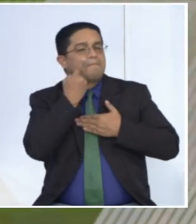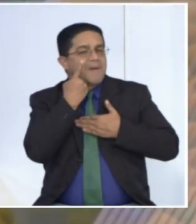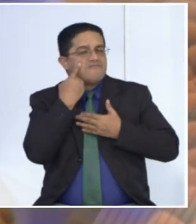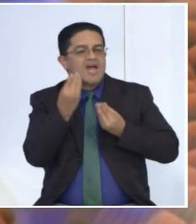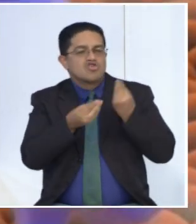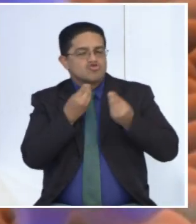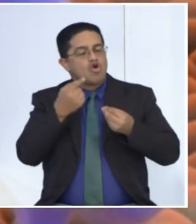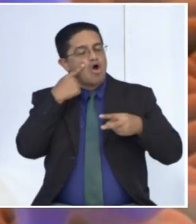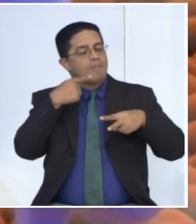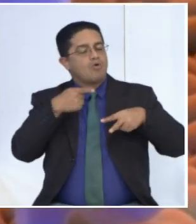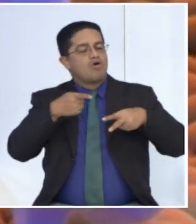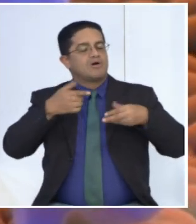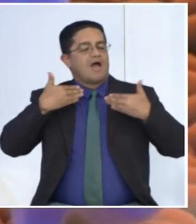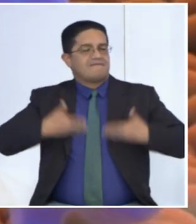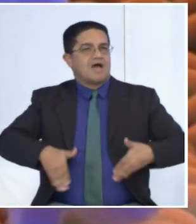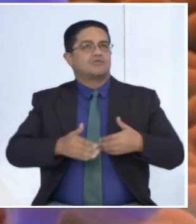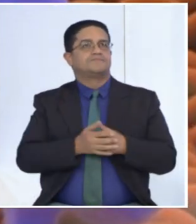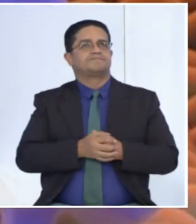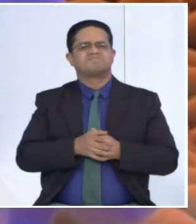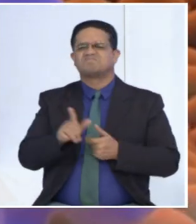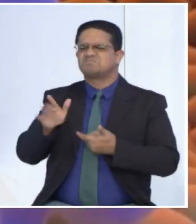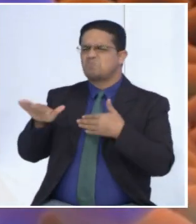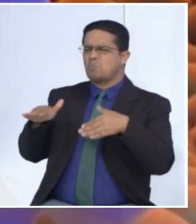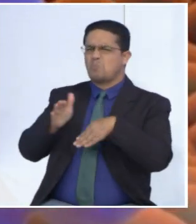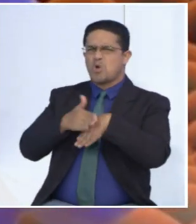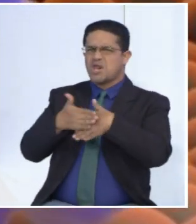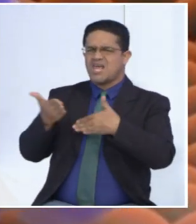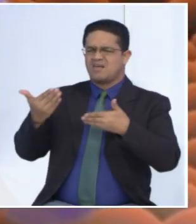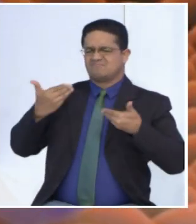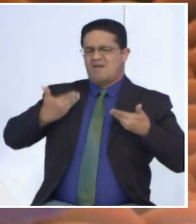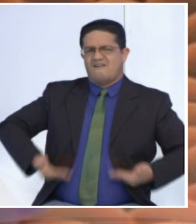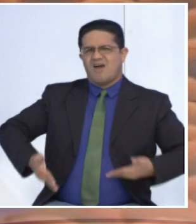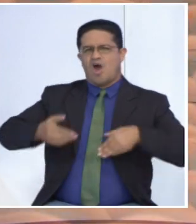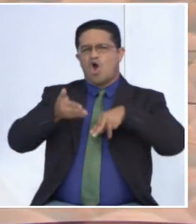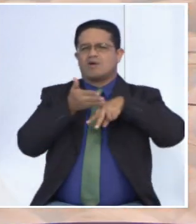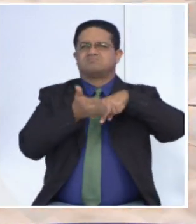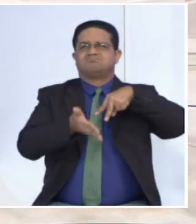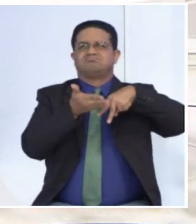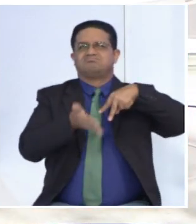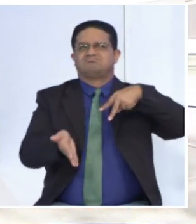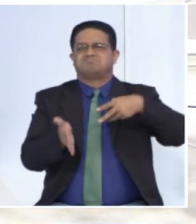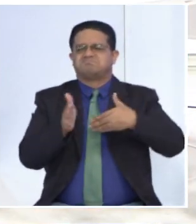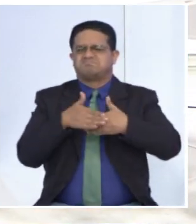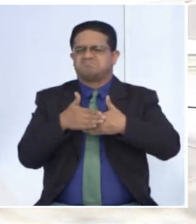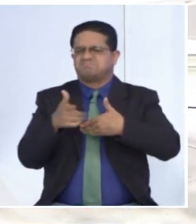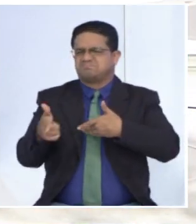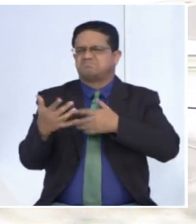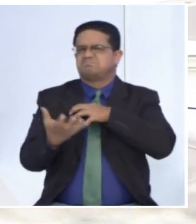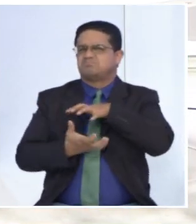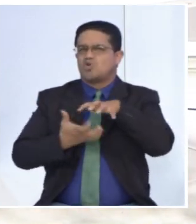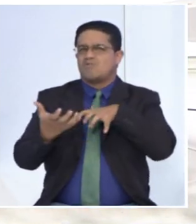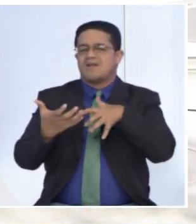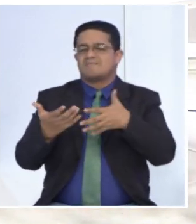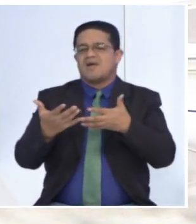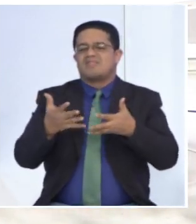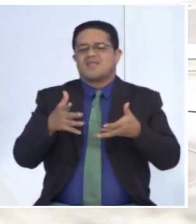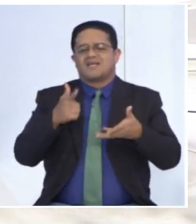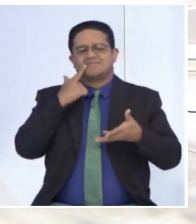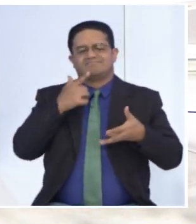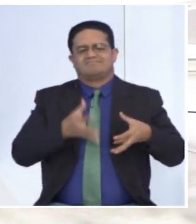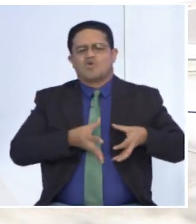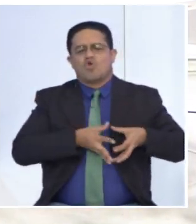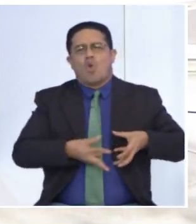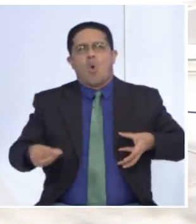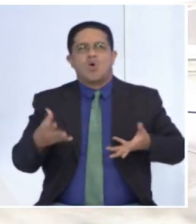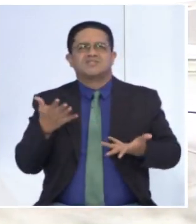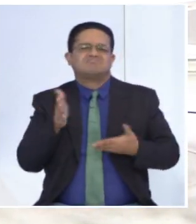inferiores del paciente. ¿Por qué los miembros inferiores se van a entonces afectar debido a esta insuficiencia de la glucosa o esta alteración?